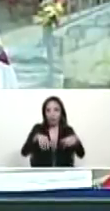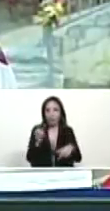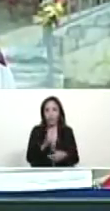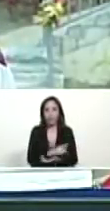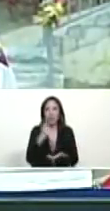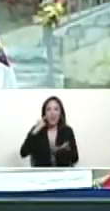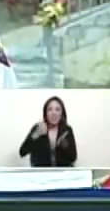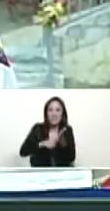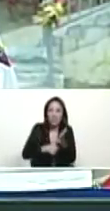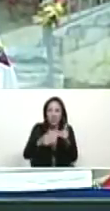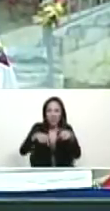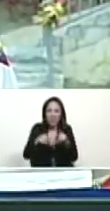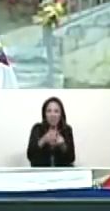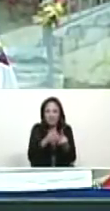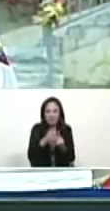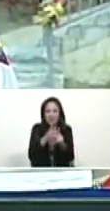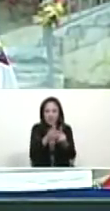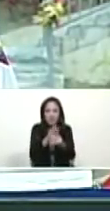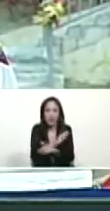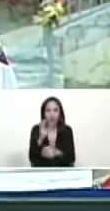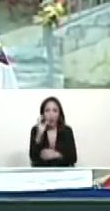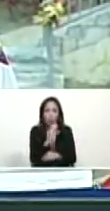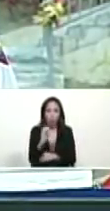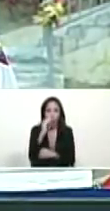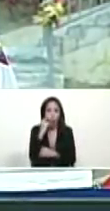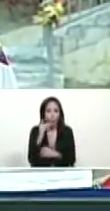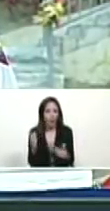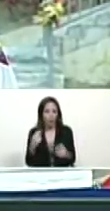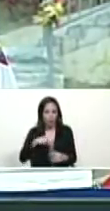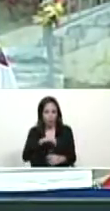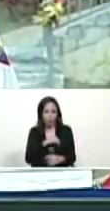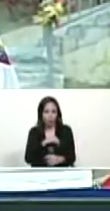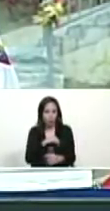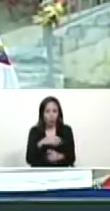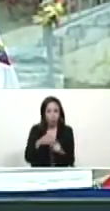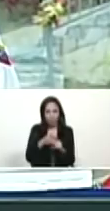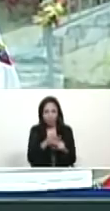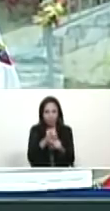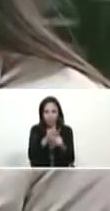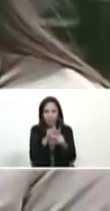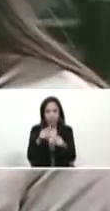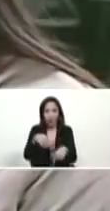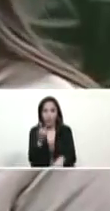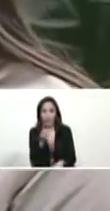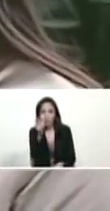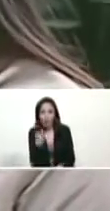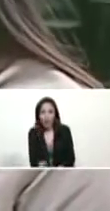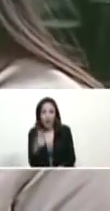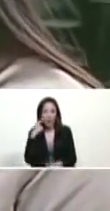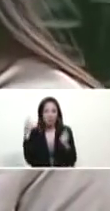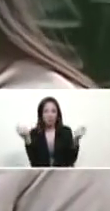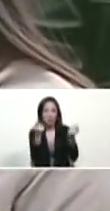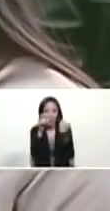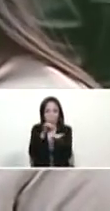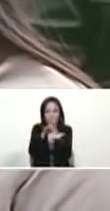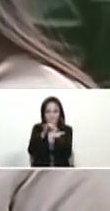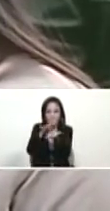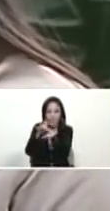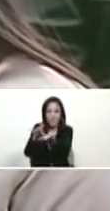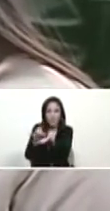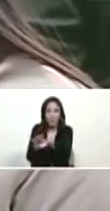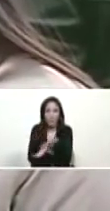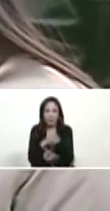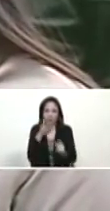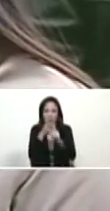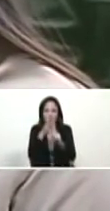Venezuela no perseguimos a los colombianos, como hacen en Colombia, que persiguen a los venezolanos. y le hacen una campaña sucia a Venezuela.